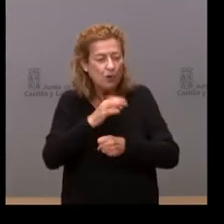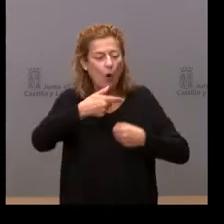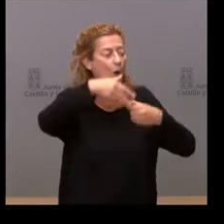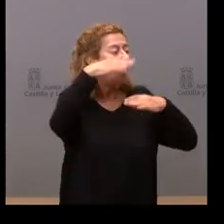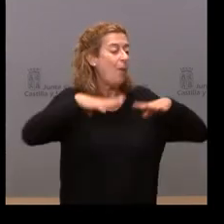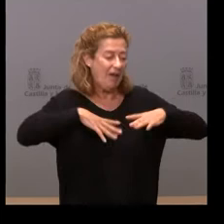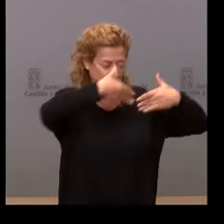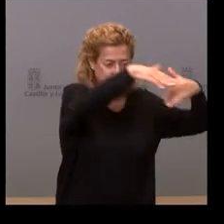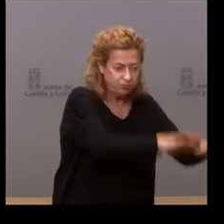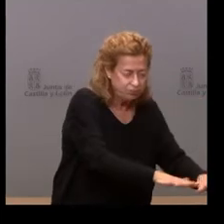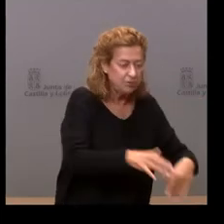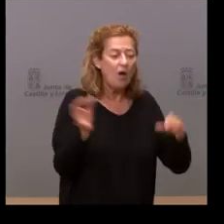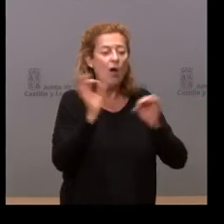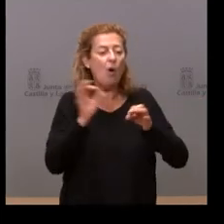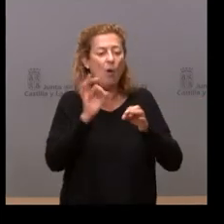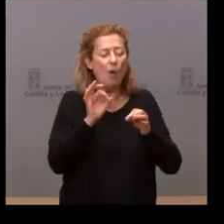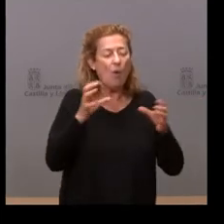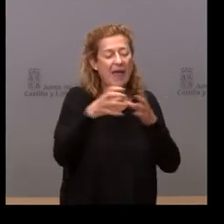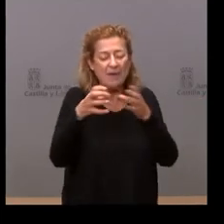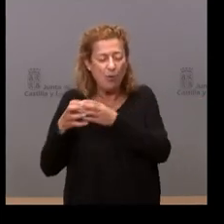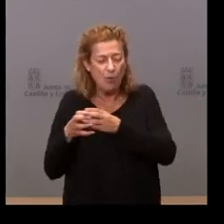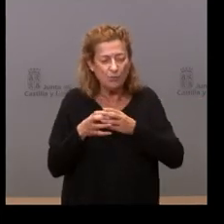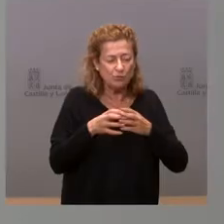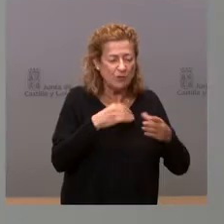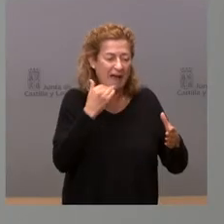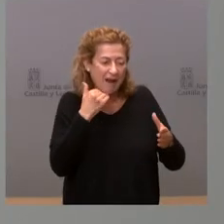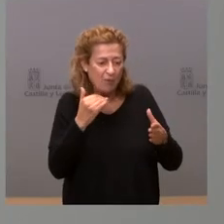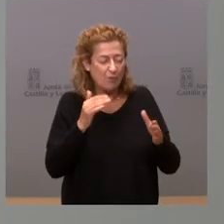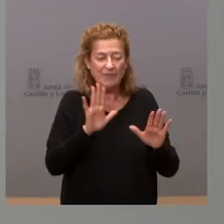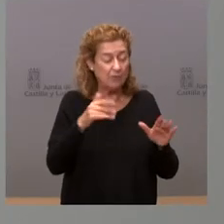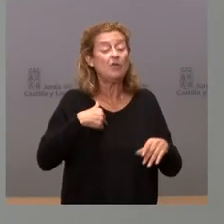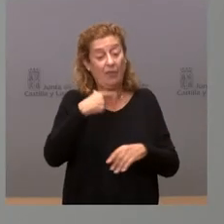trabajo estanco en equipos no se nos puede avanzar algo de eso